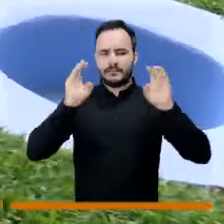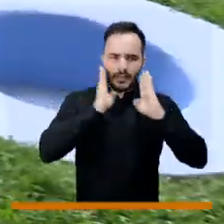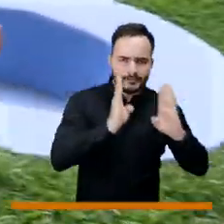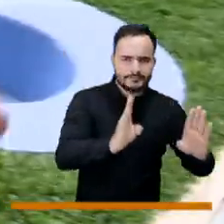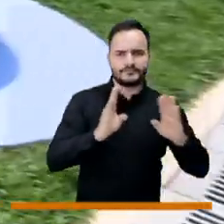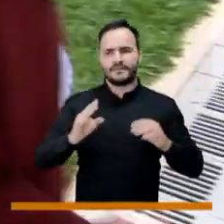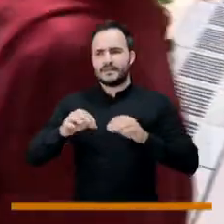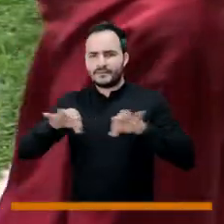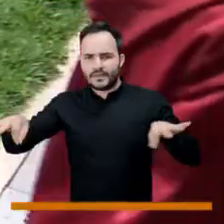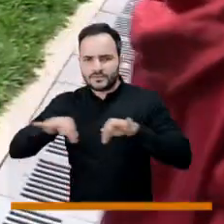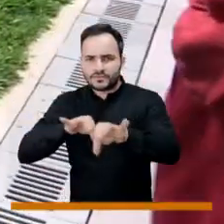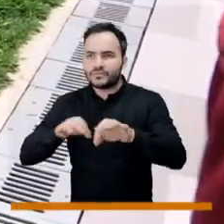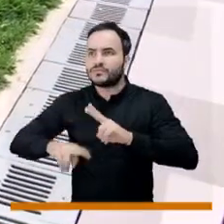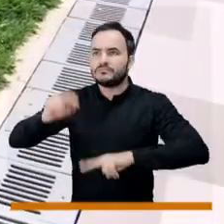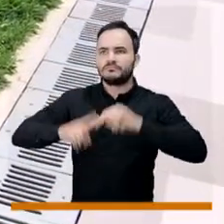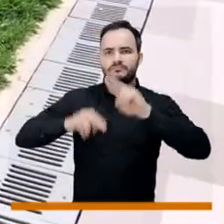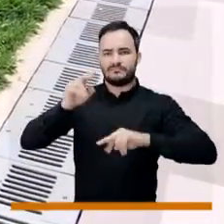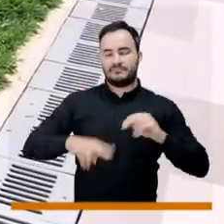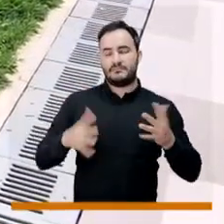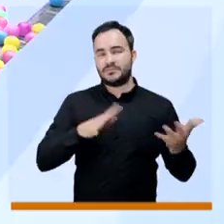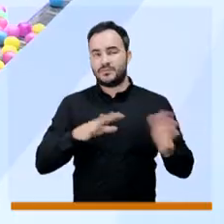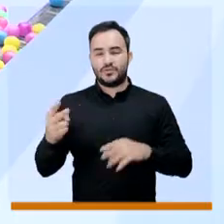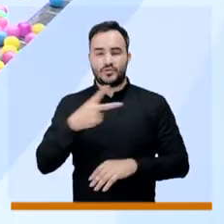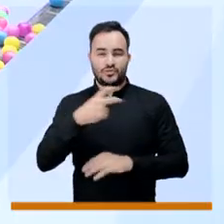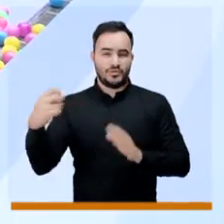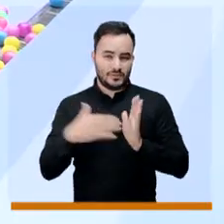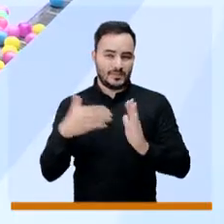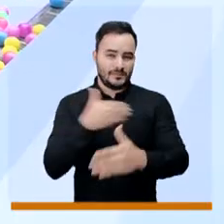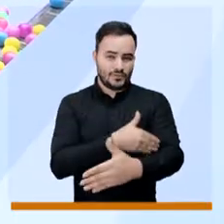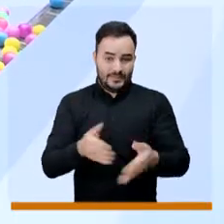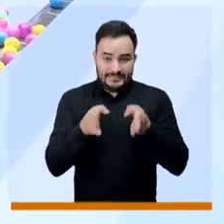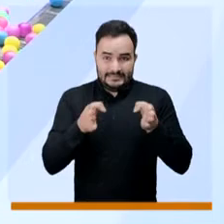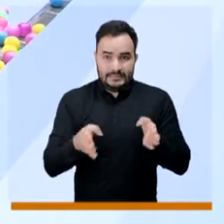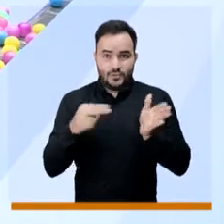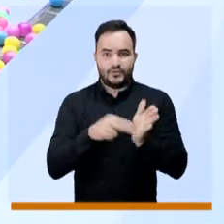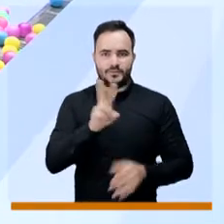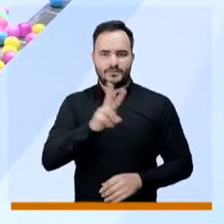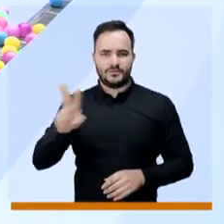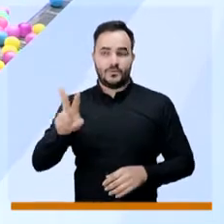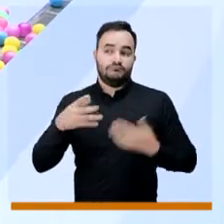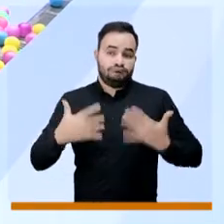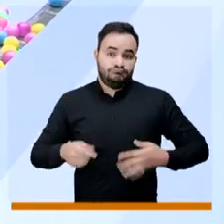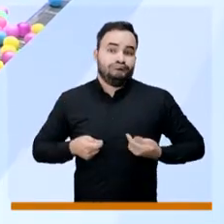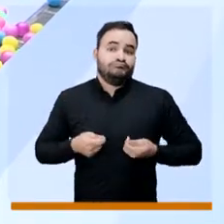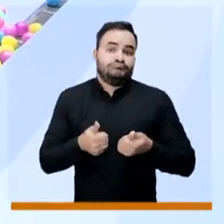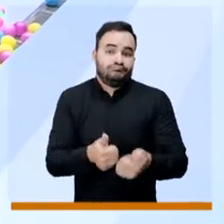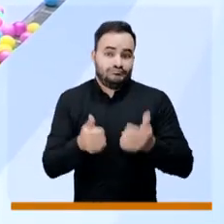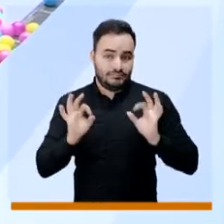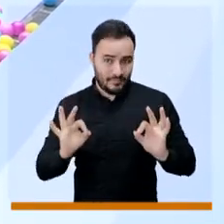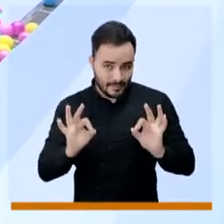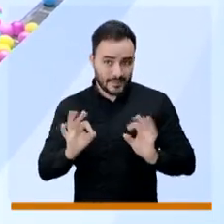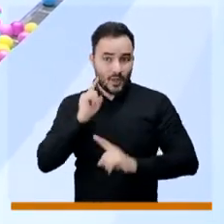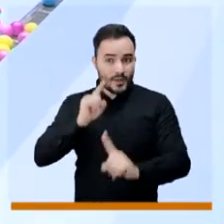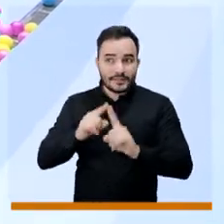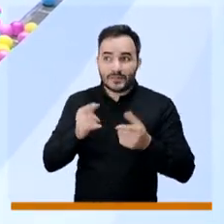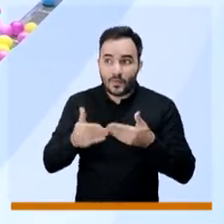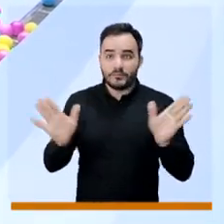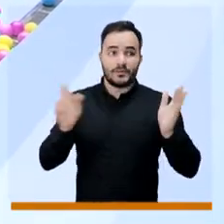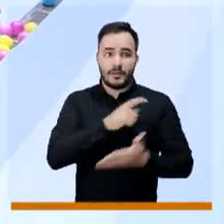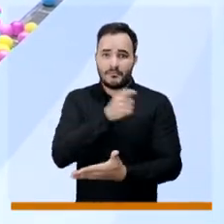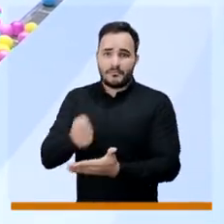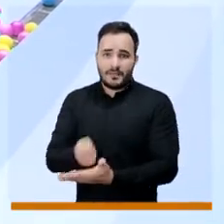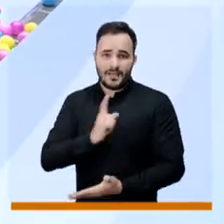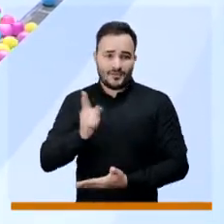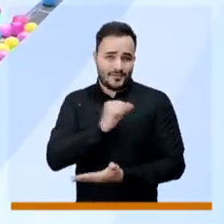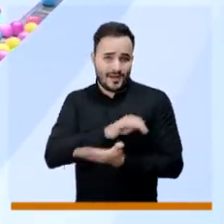atención con infraestructura de cerca de 200 mil millones es una gran inversión para darle esa gratuidad a los